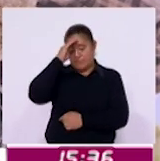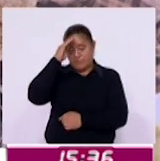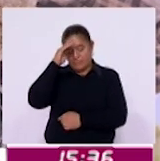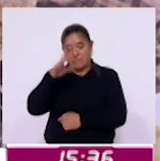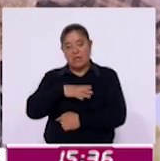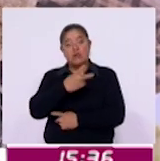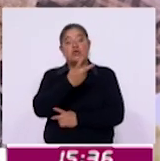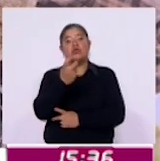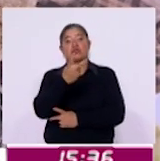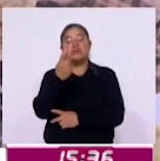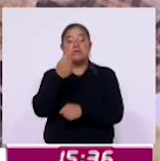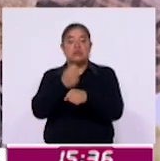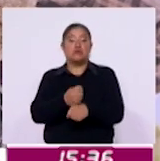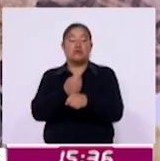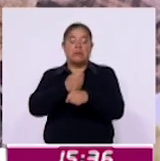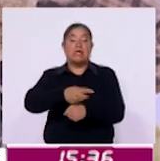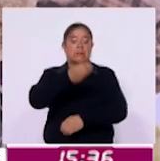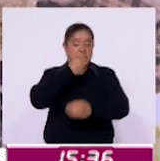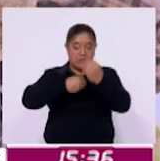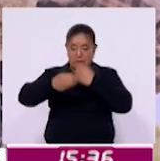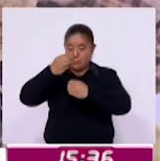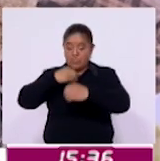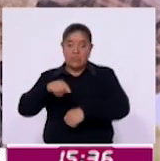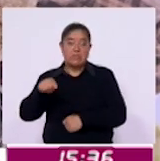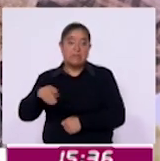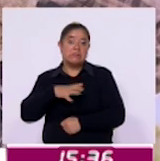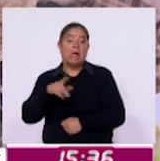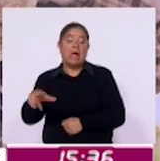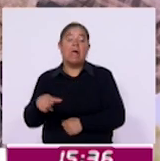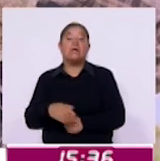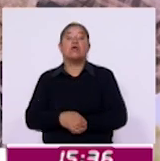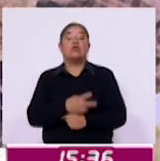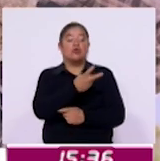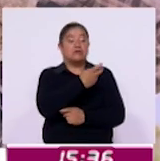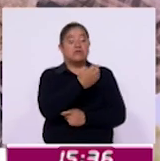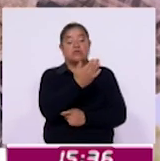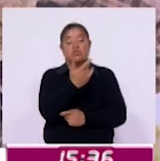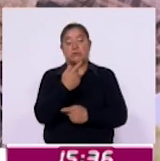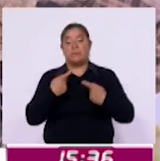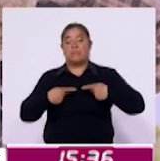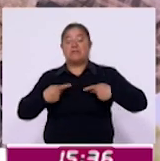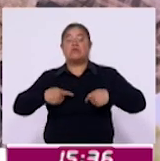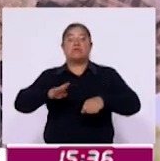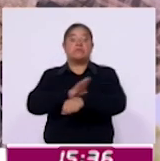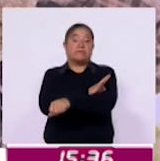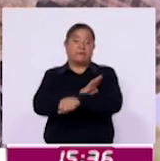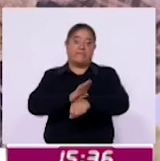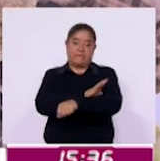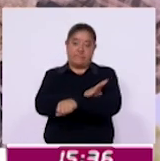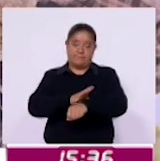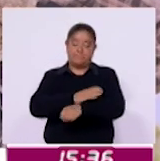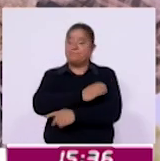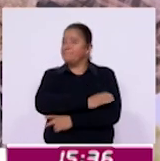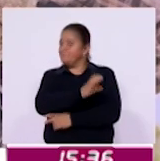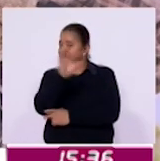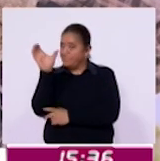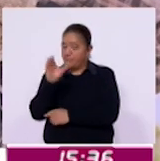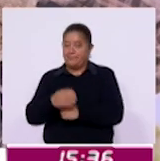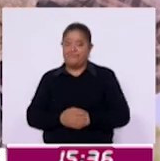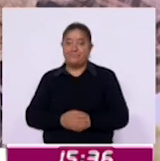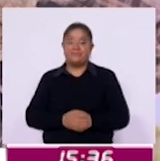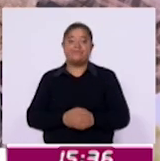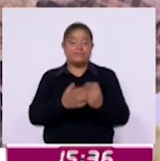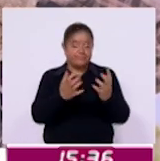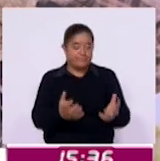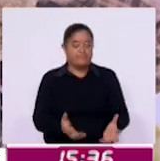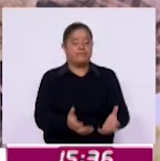200 toneladas de alimento y estará integrado por 250 beneficiarios jornaleros para